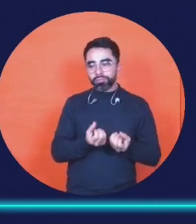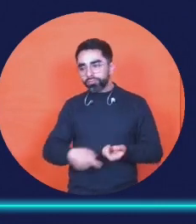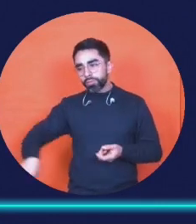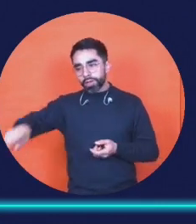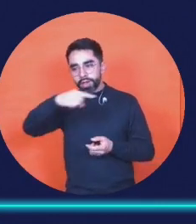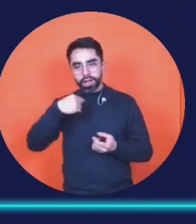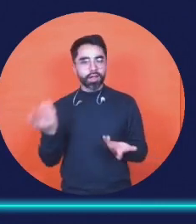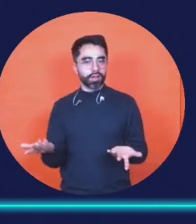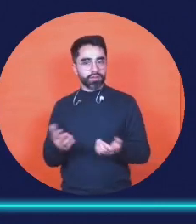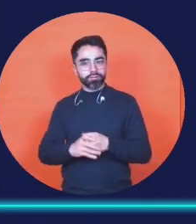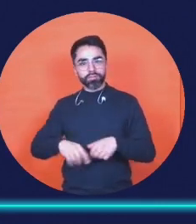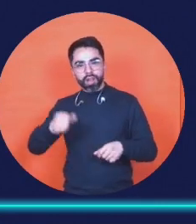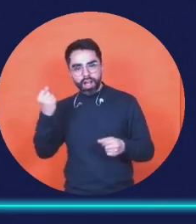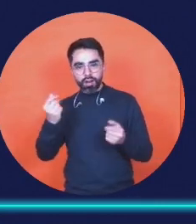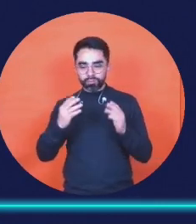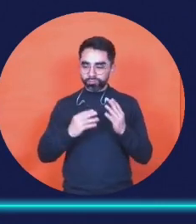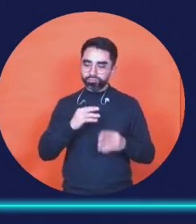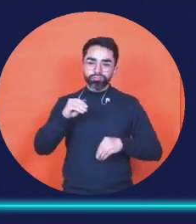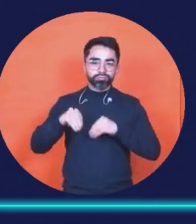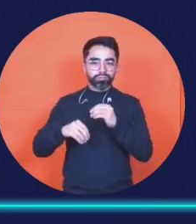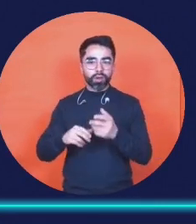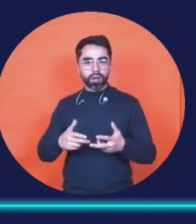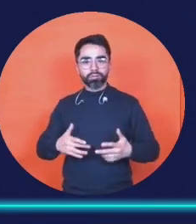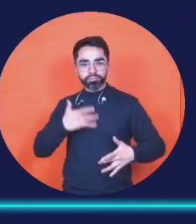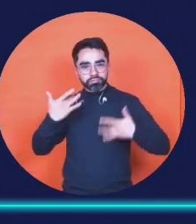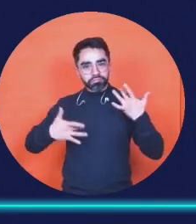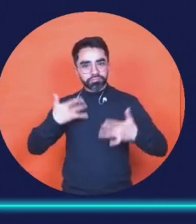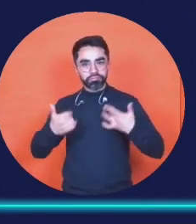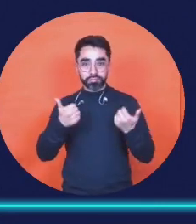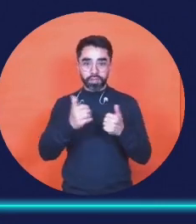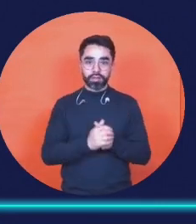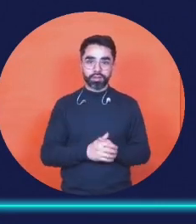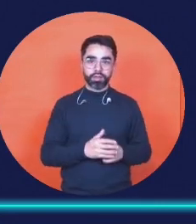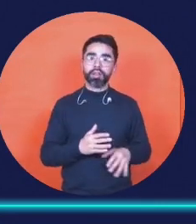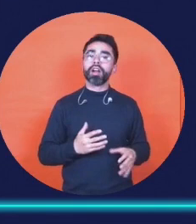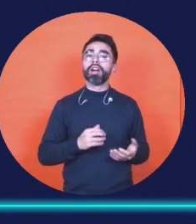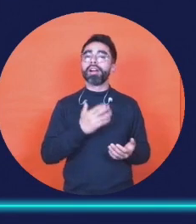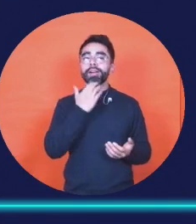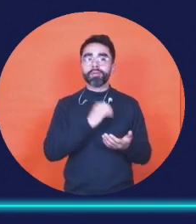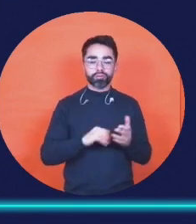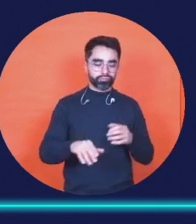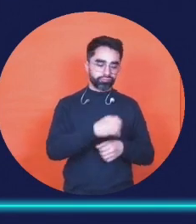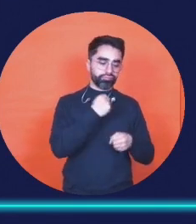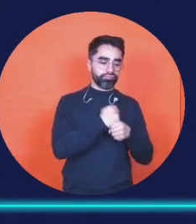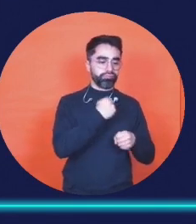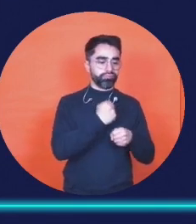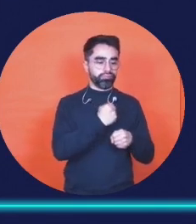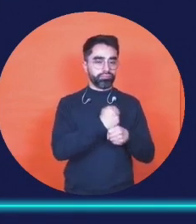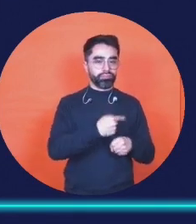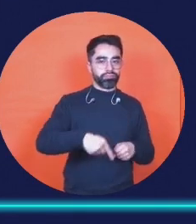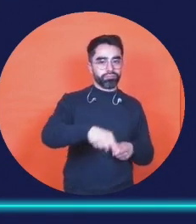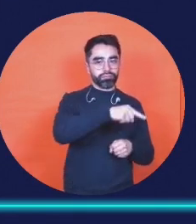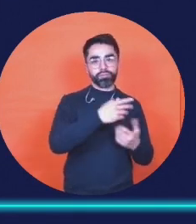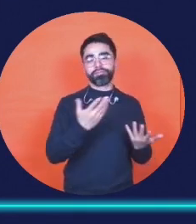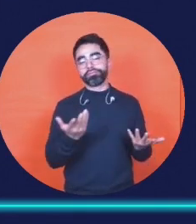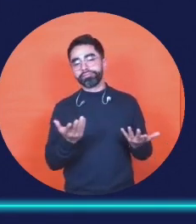allá de mi propio disfrute. Porque puedo ser yo mismo en el trabajo y mi valor es intrínseco. Es decir,